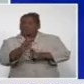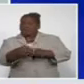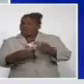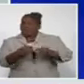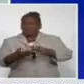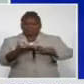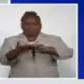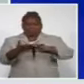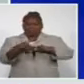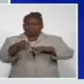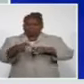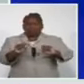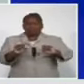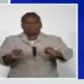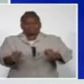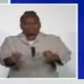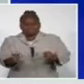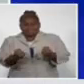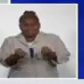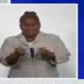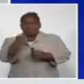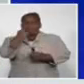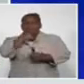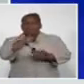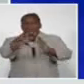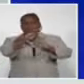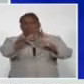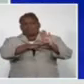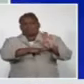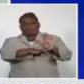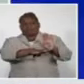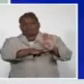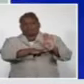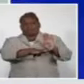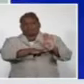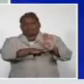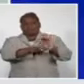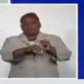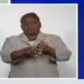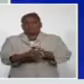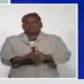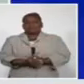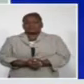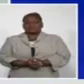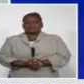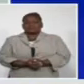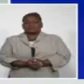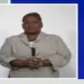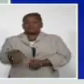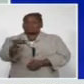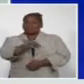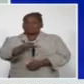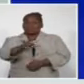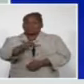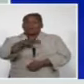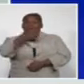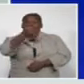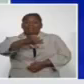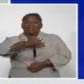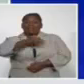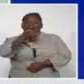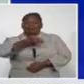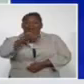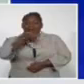arreciar o seguir aplicando las medidas que están establecidas. Y como también se ha reiterado, lo que hay